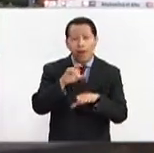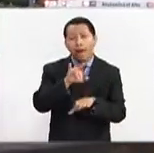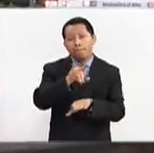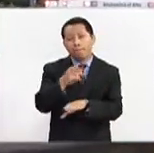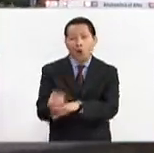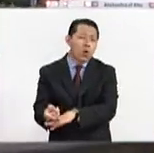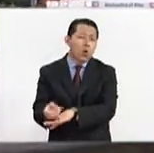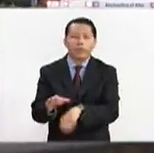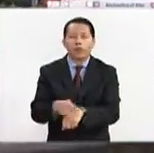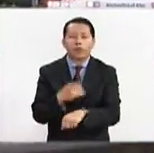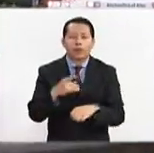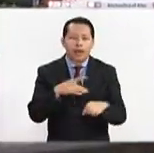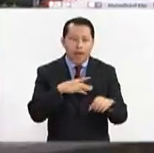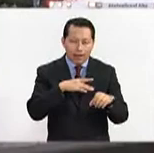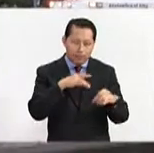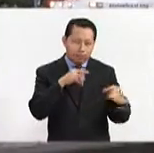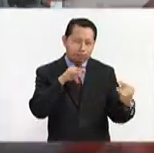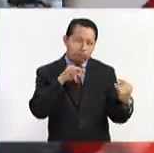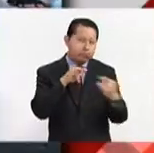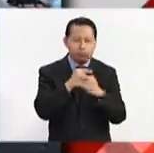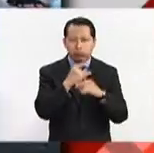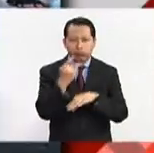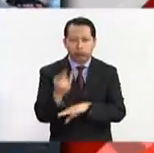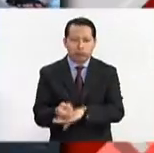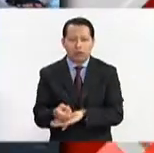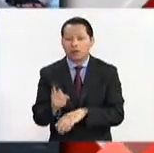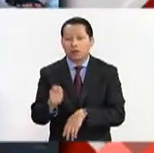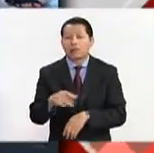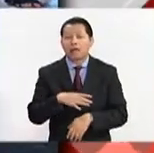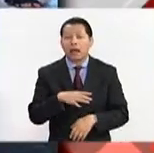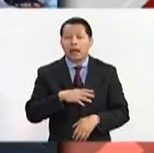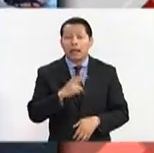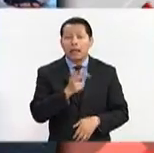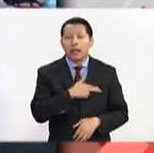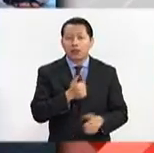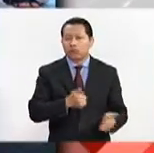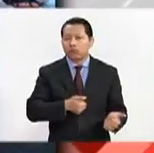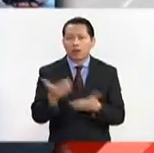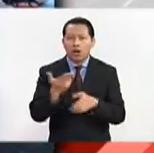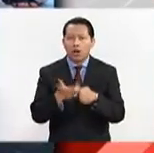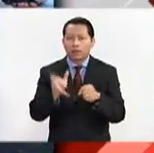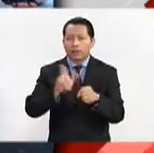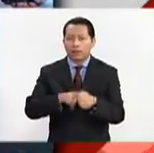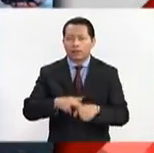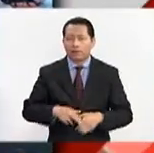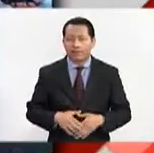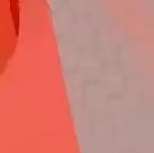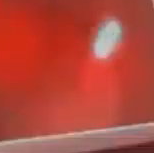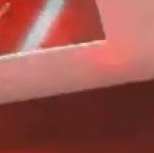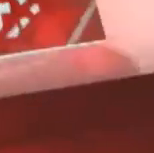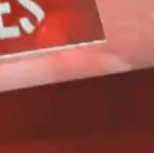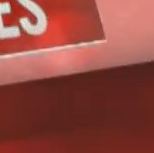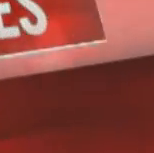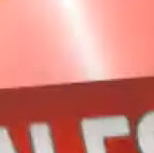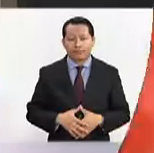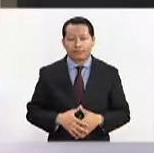luego de chocar contra el Torton. Los lesionados fueron trasladados a hospitales de la zona.